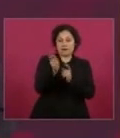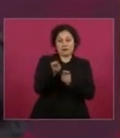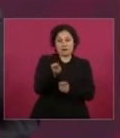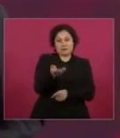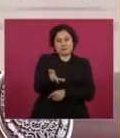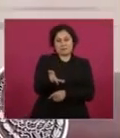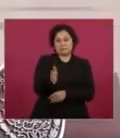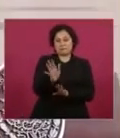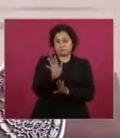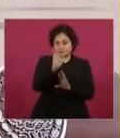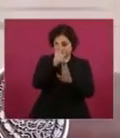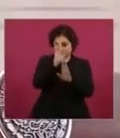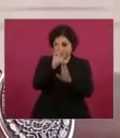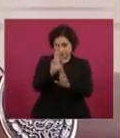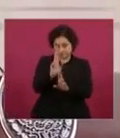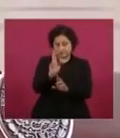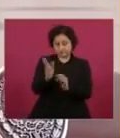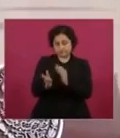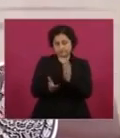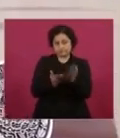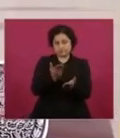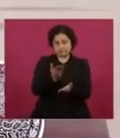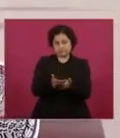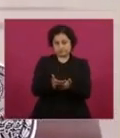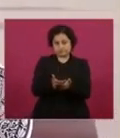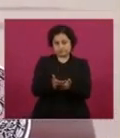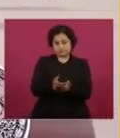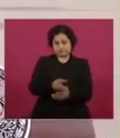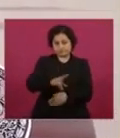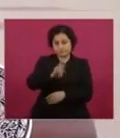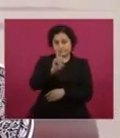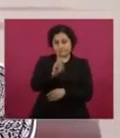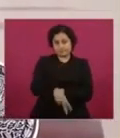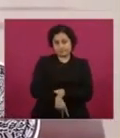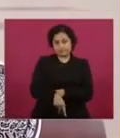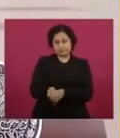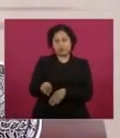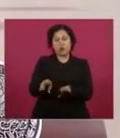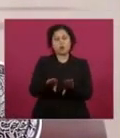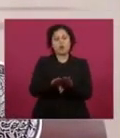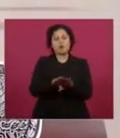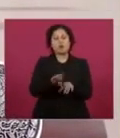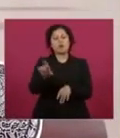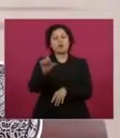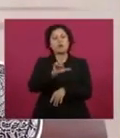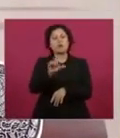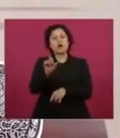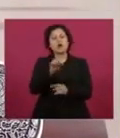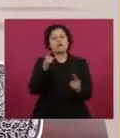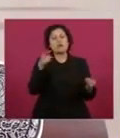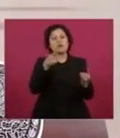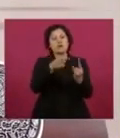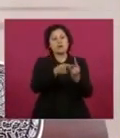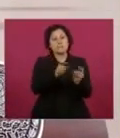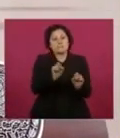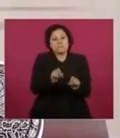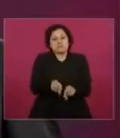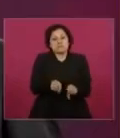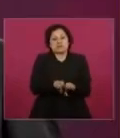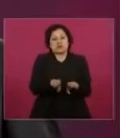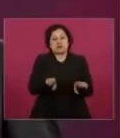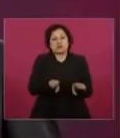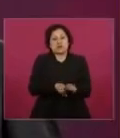Ya, no hablo más. No está de acuerdo con la hipocresía. Cree que Milei es hipócrita, racista y